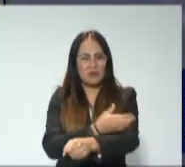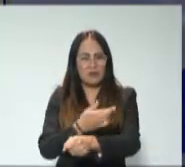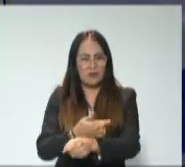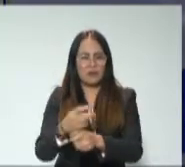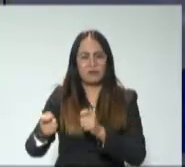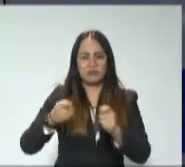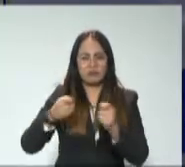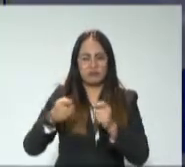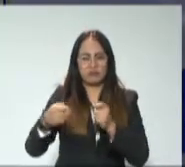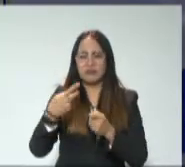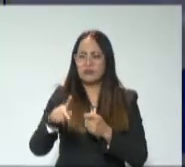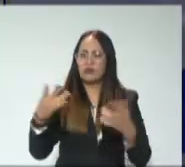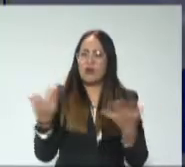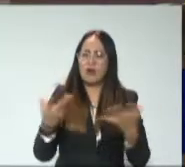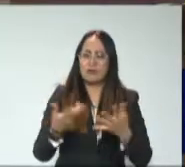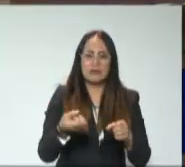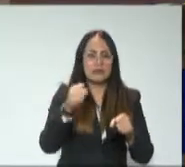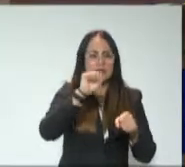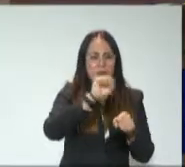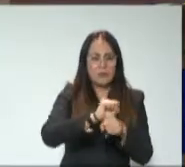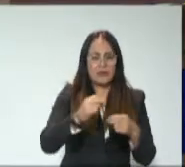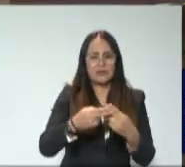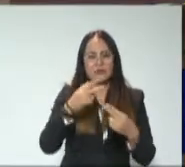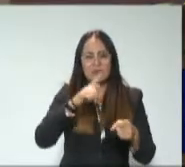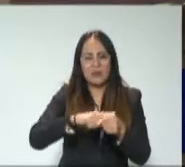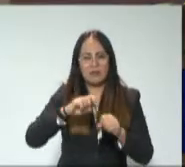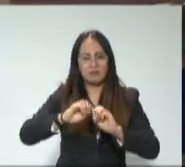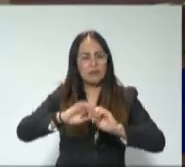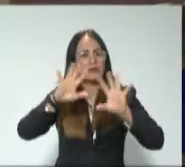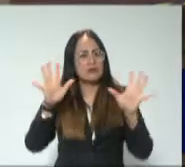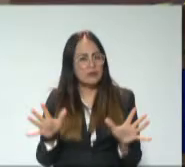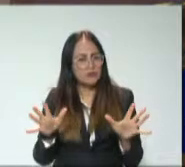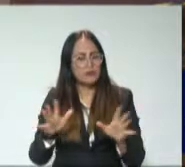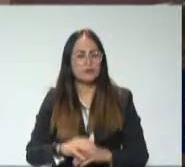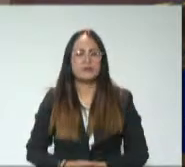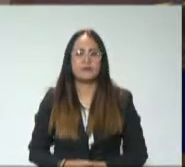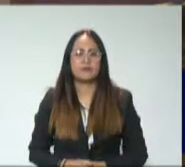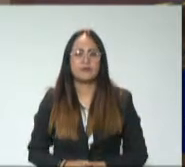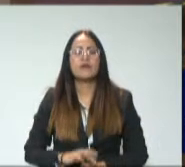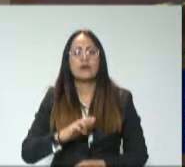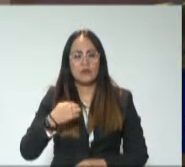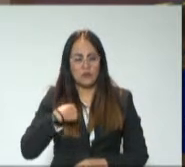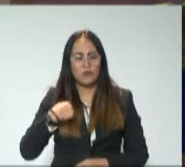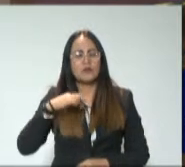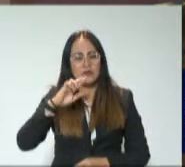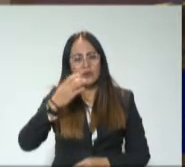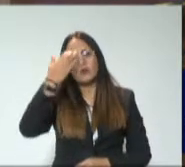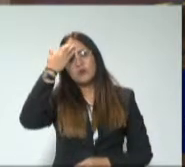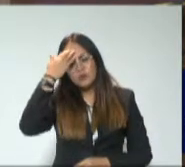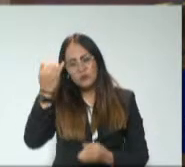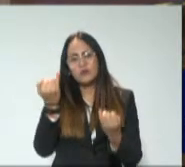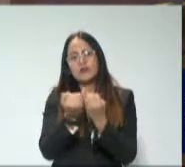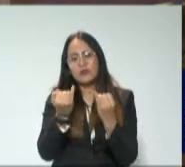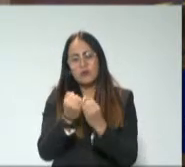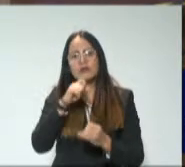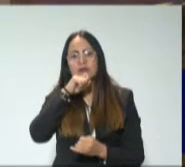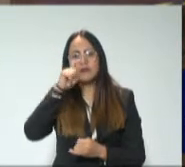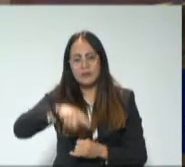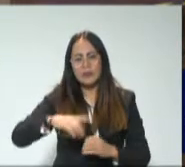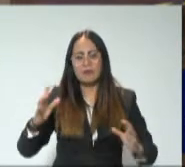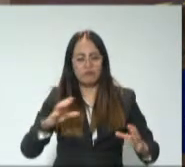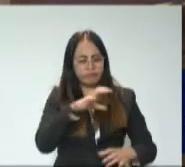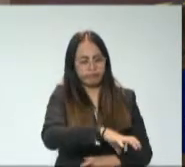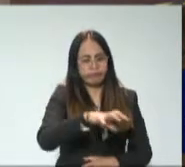de estos trabajos de la semana Nacional de transparencia por supuesto reconozco la participación de todos los